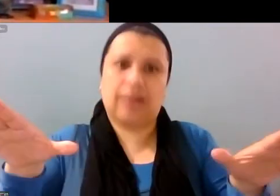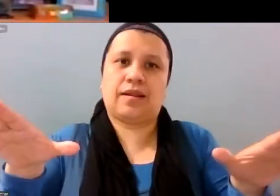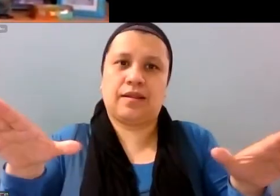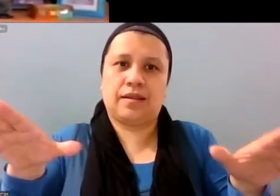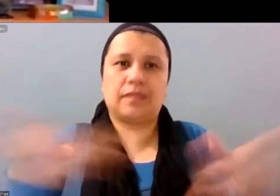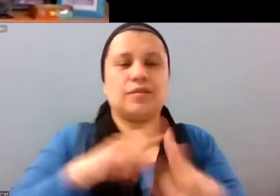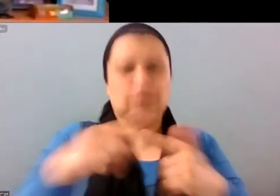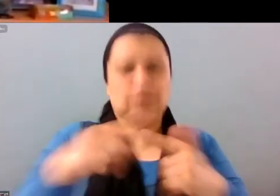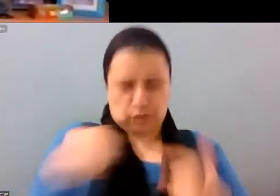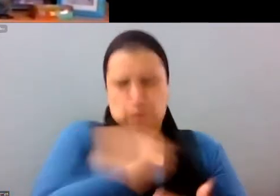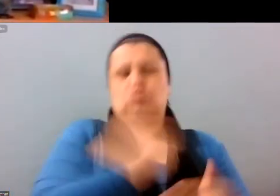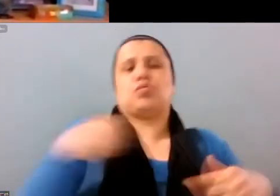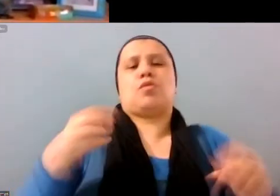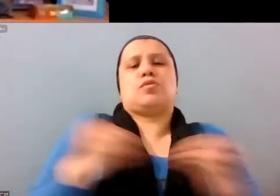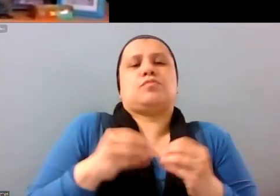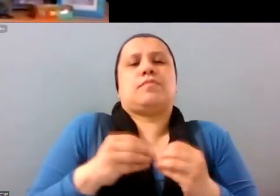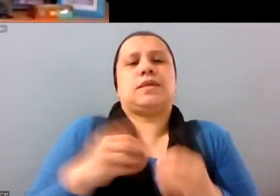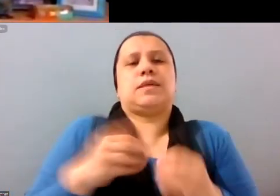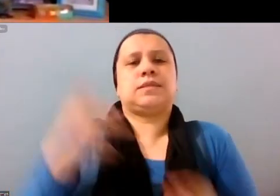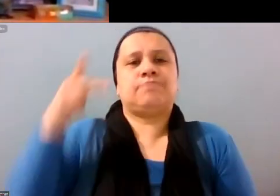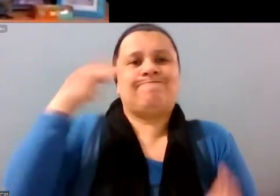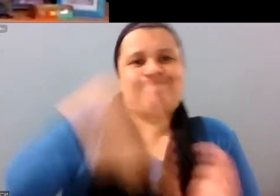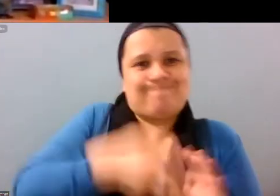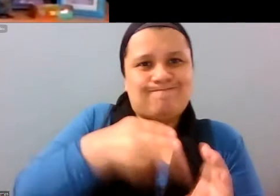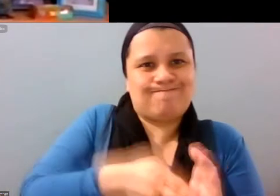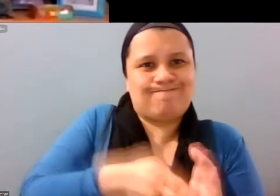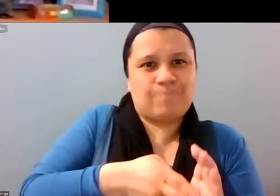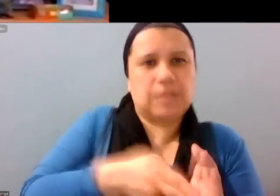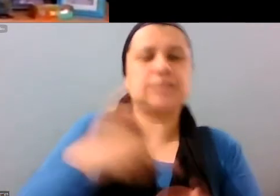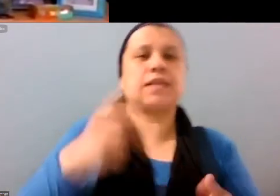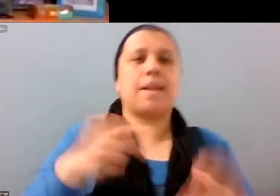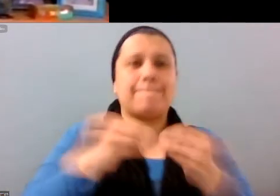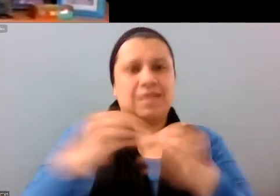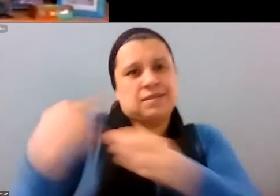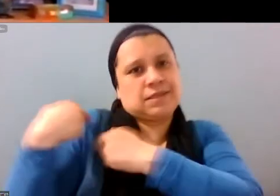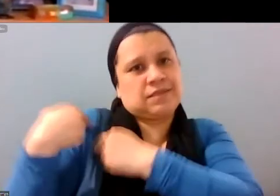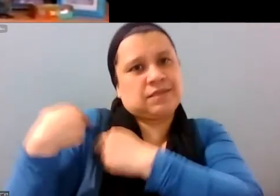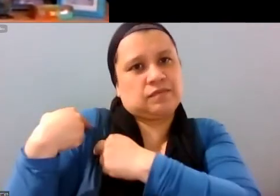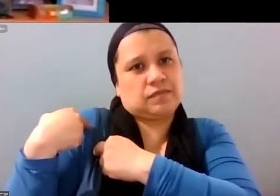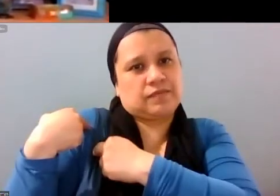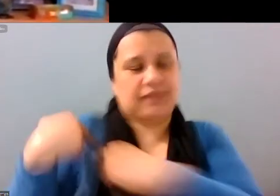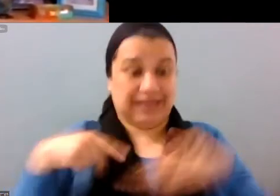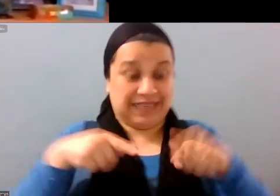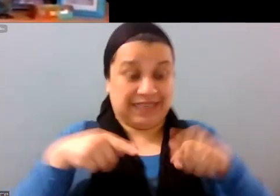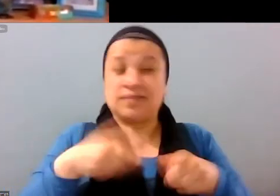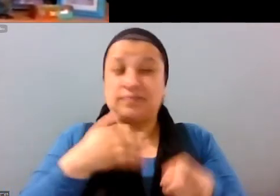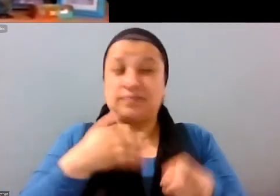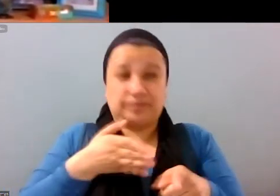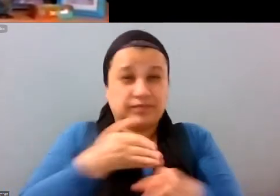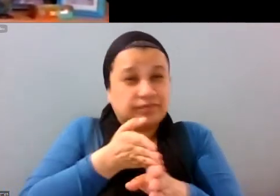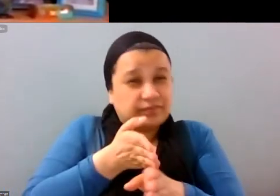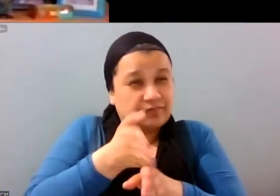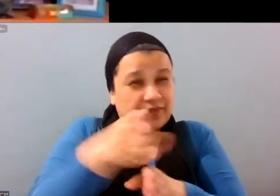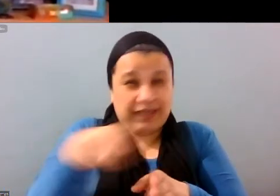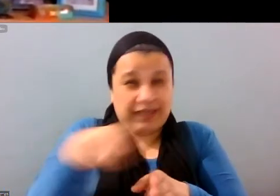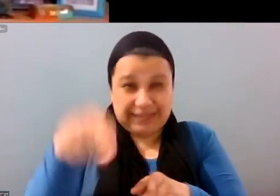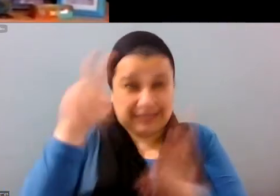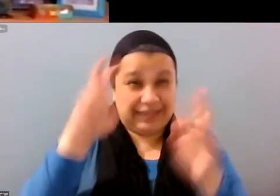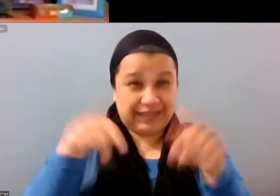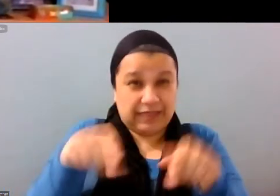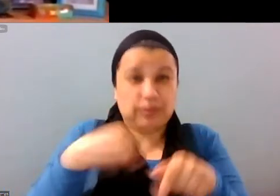participación a tener una mayor responsabilidad en esta línea quería también preguntarle a doña